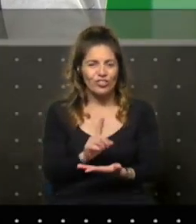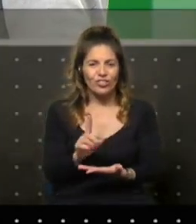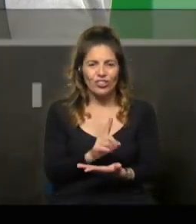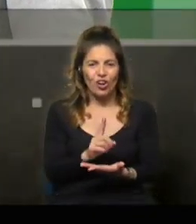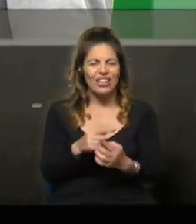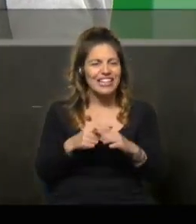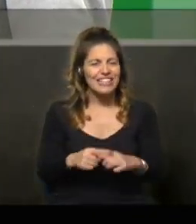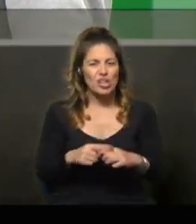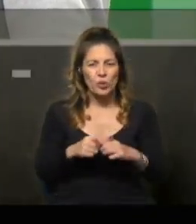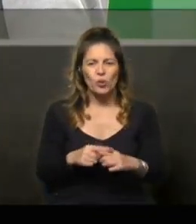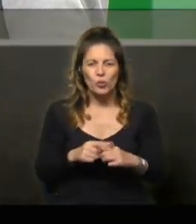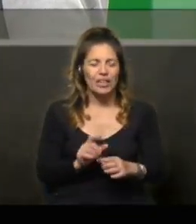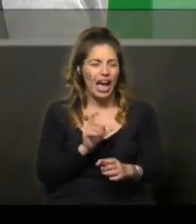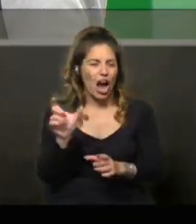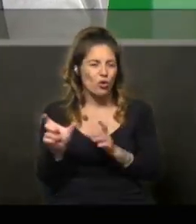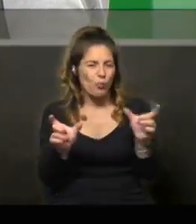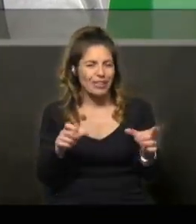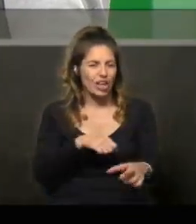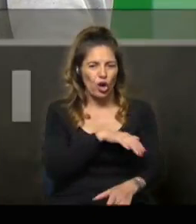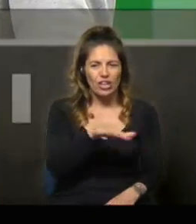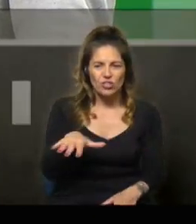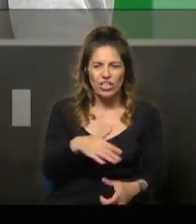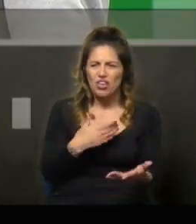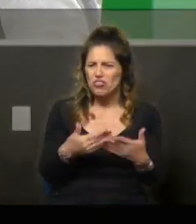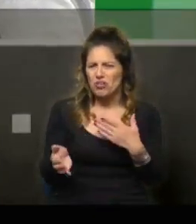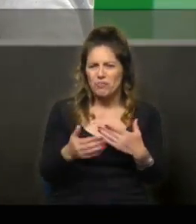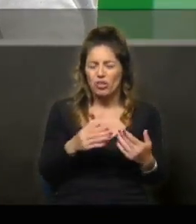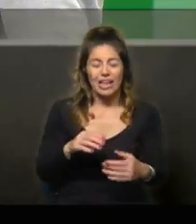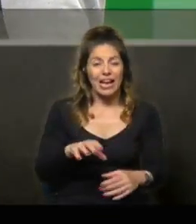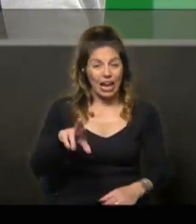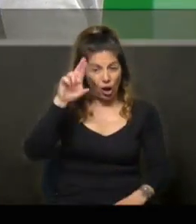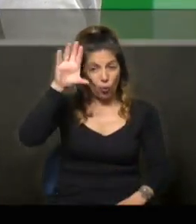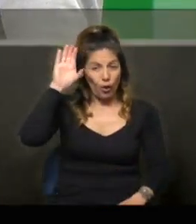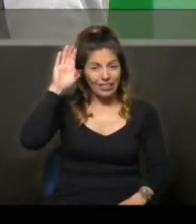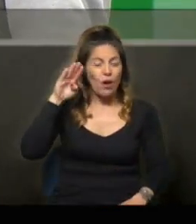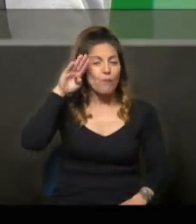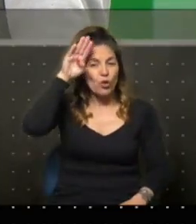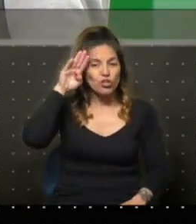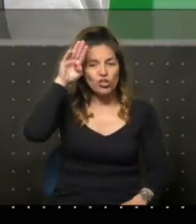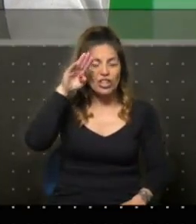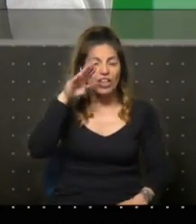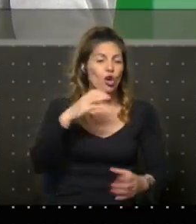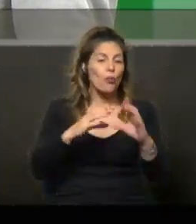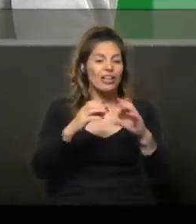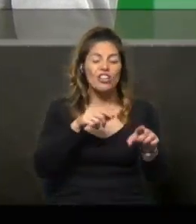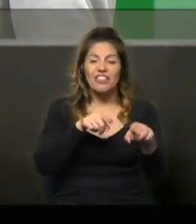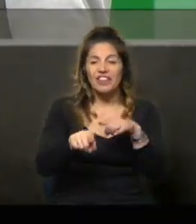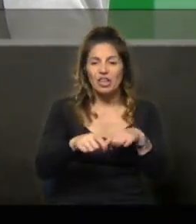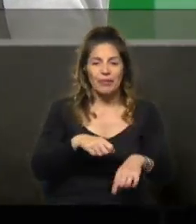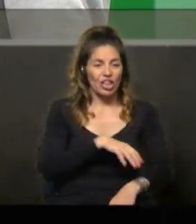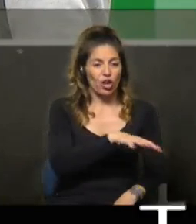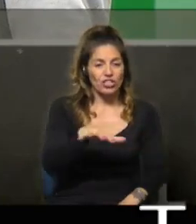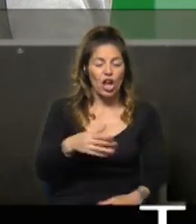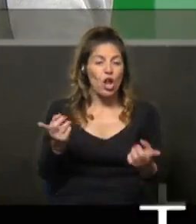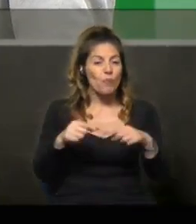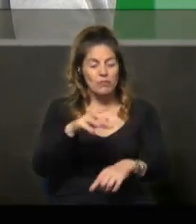discutan y argumenten con la sociedad no importa recuerden a bolsonaro comunicándose directamente con la sociedad eh lo mismo hace